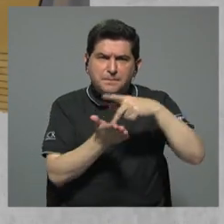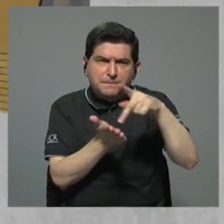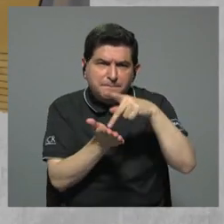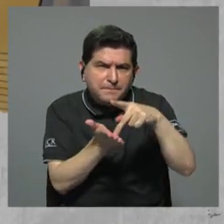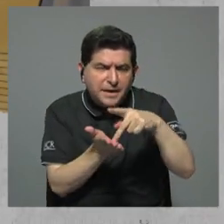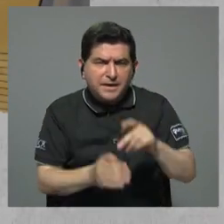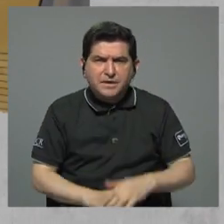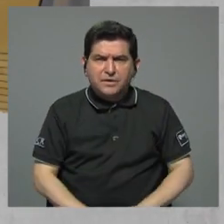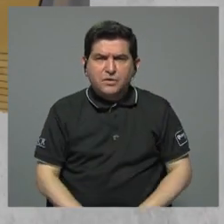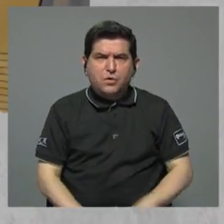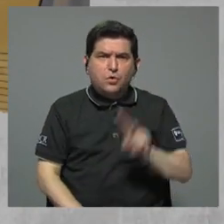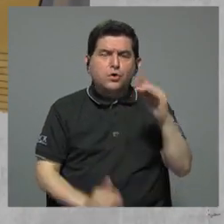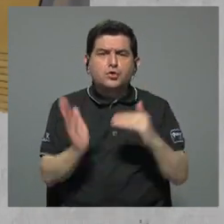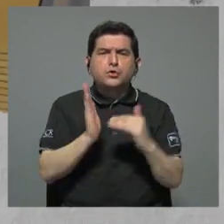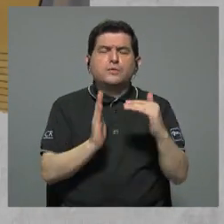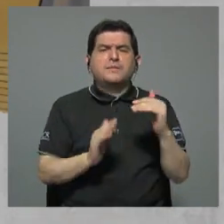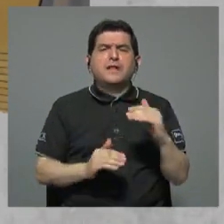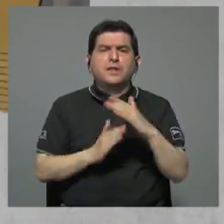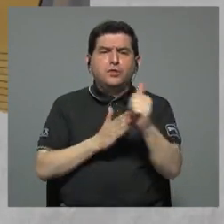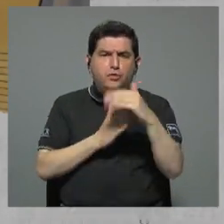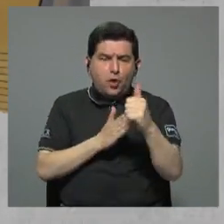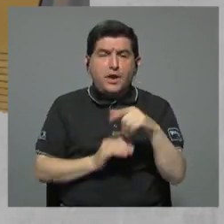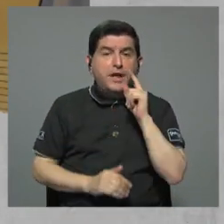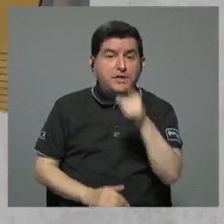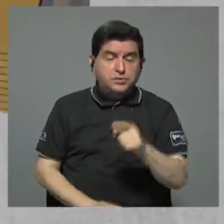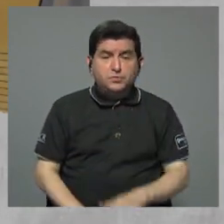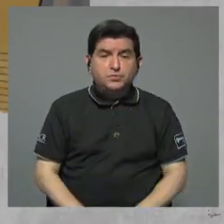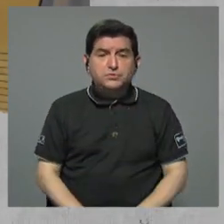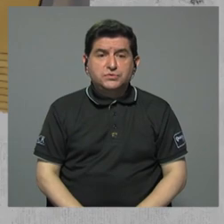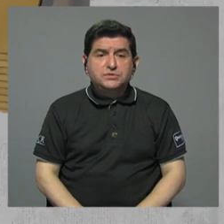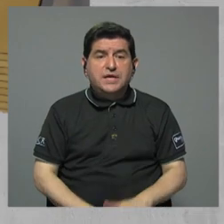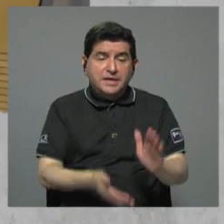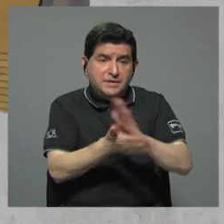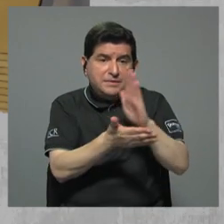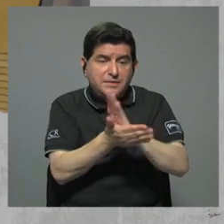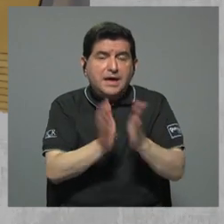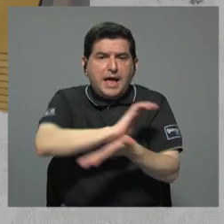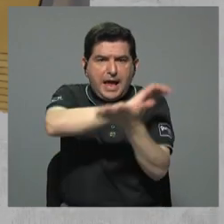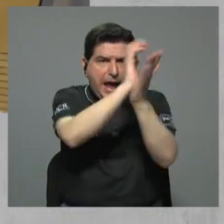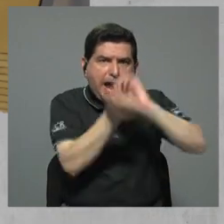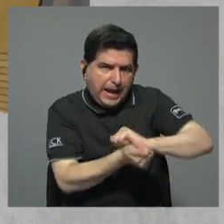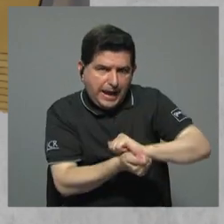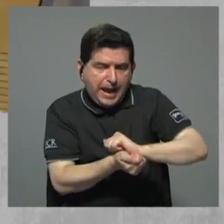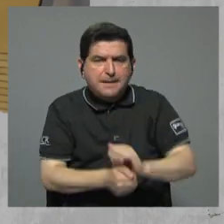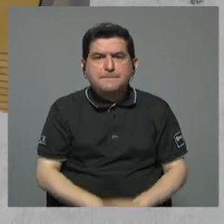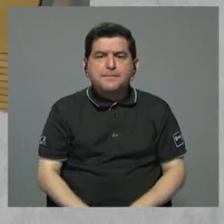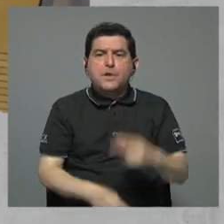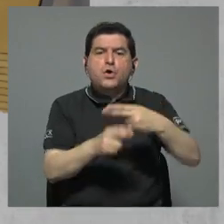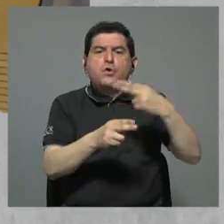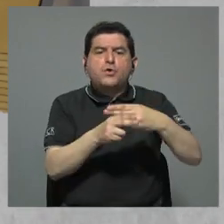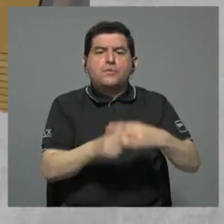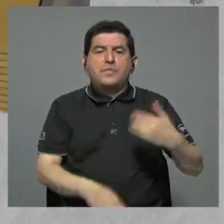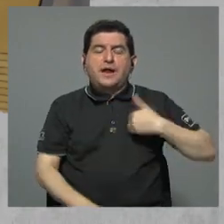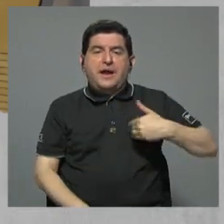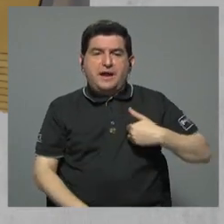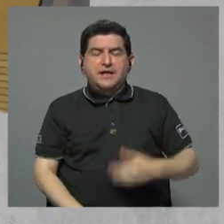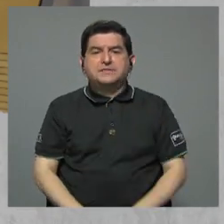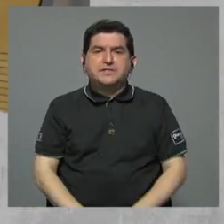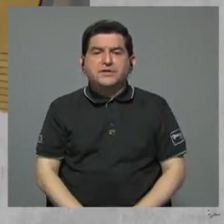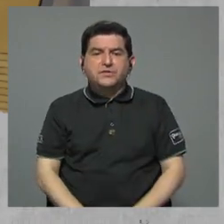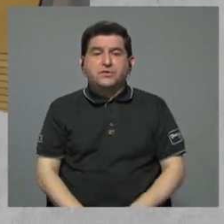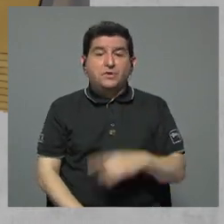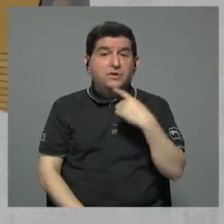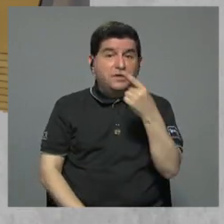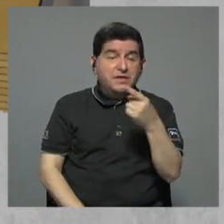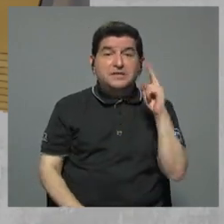de dos mil dólares y que usted le moviera algunas facturas a cambio de que usted nombrara al señor Eric Rodríguez, que usted